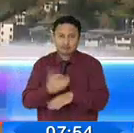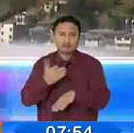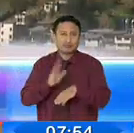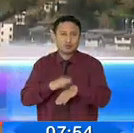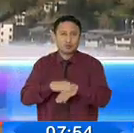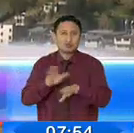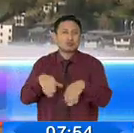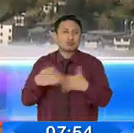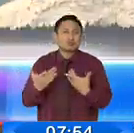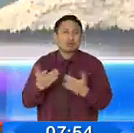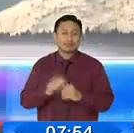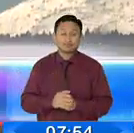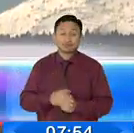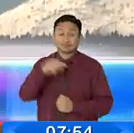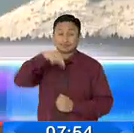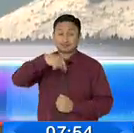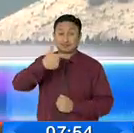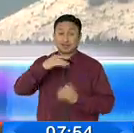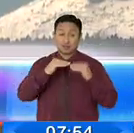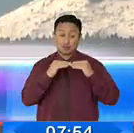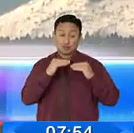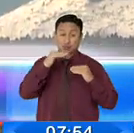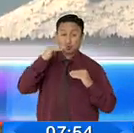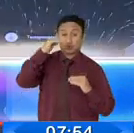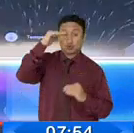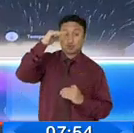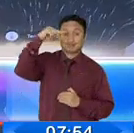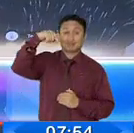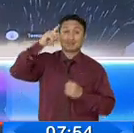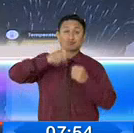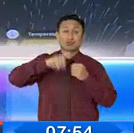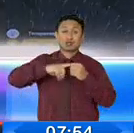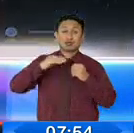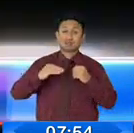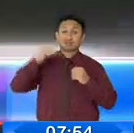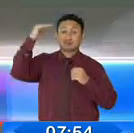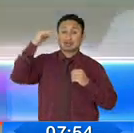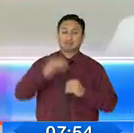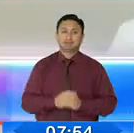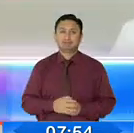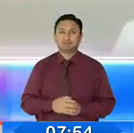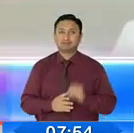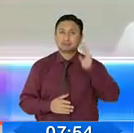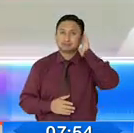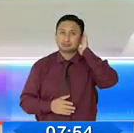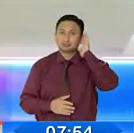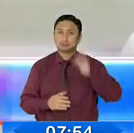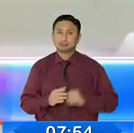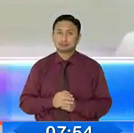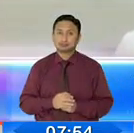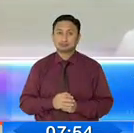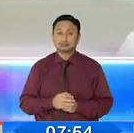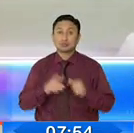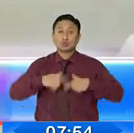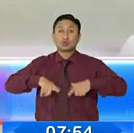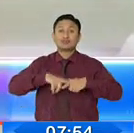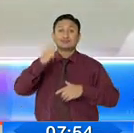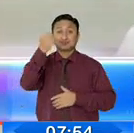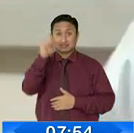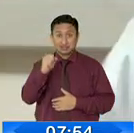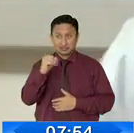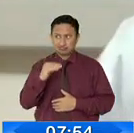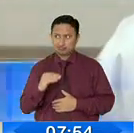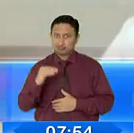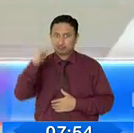en gran parte a la altura en la que se encuentra la capital. La incidencia más alta está en las zonas de la sierra.